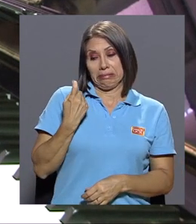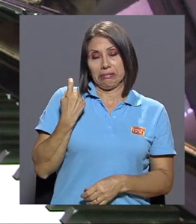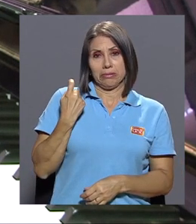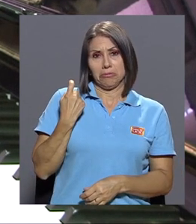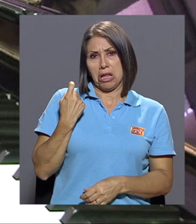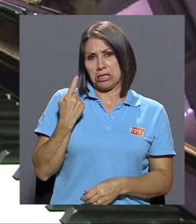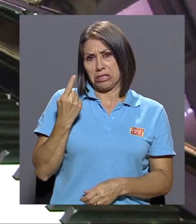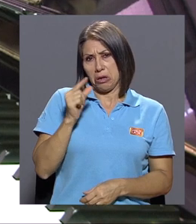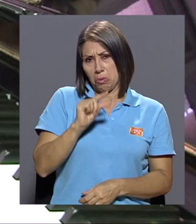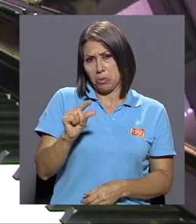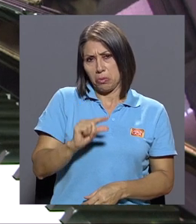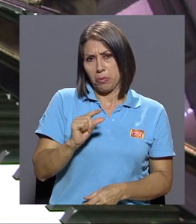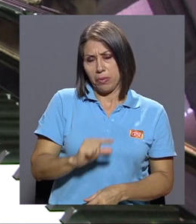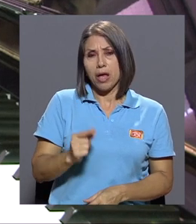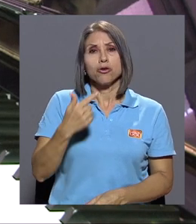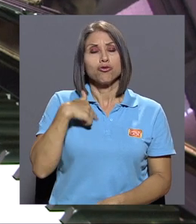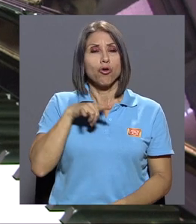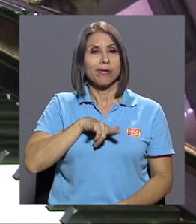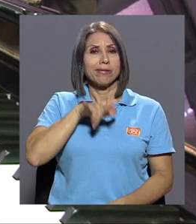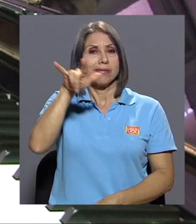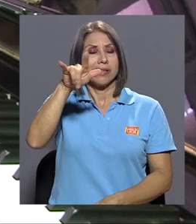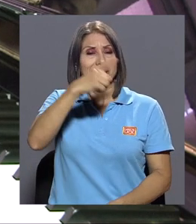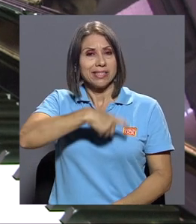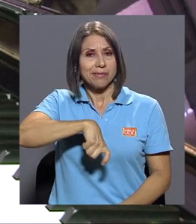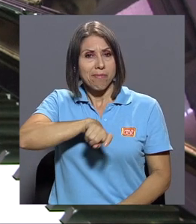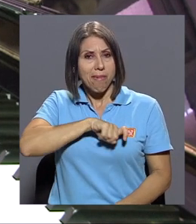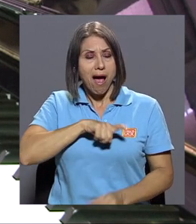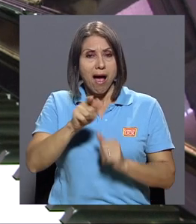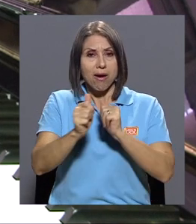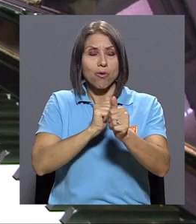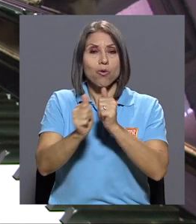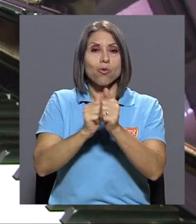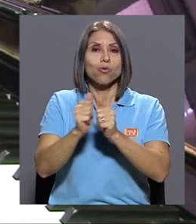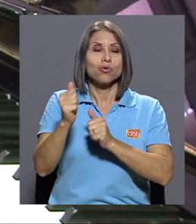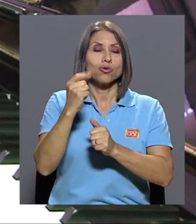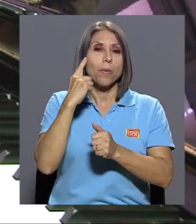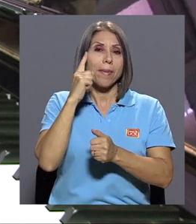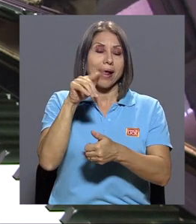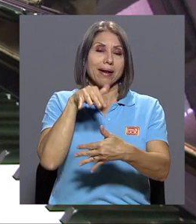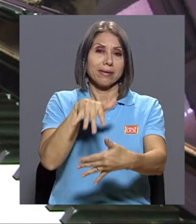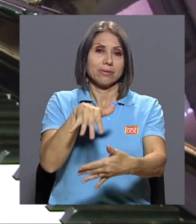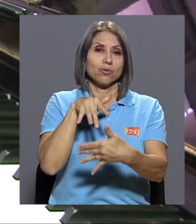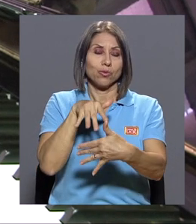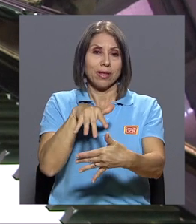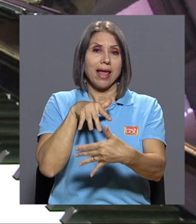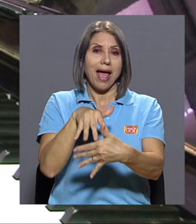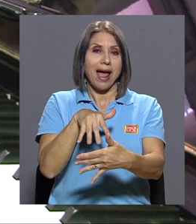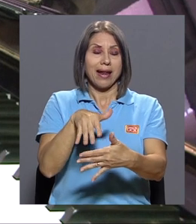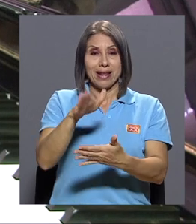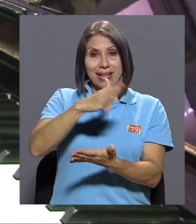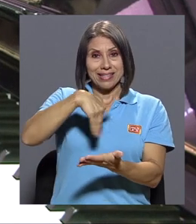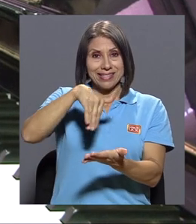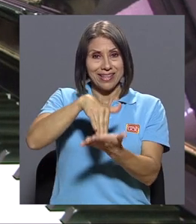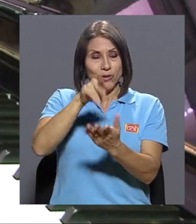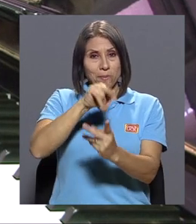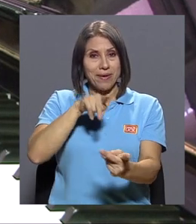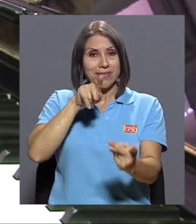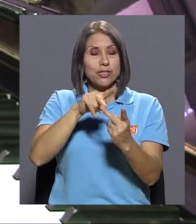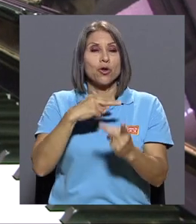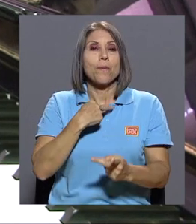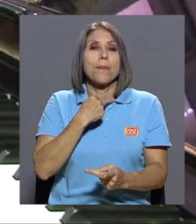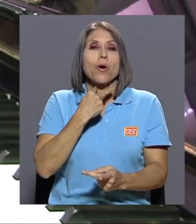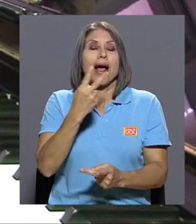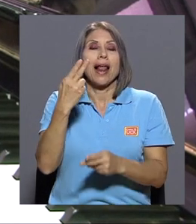recientemente hace unas semanas estuve en españa estuve en un concurso para estudiar en el centro de perfeccionamiento